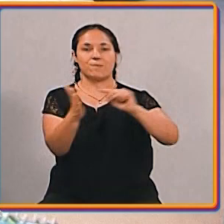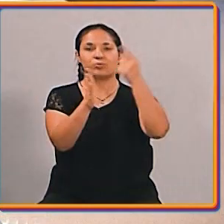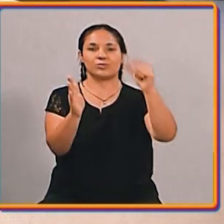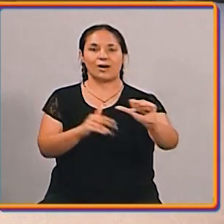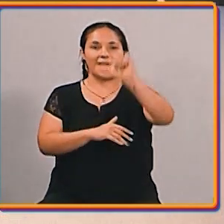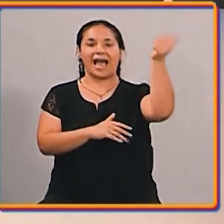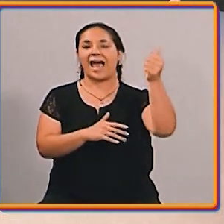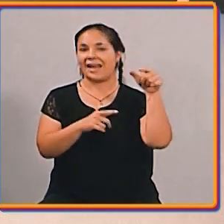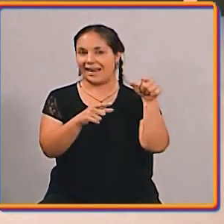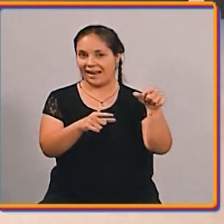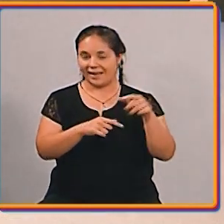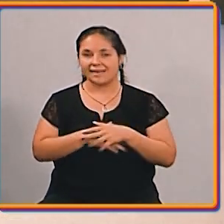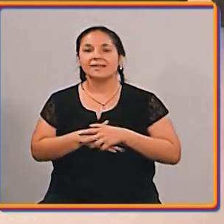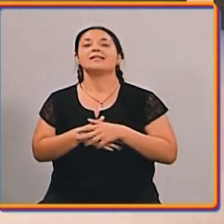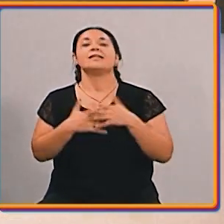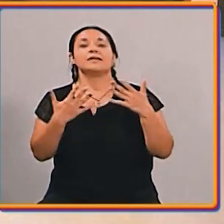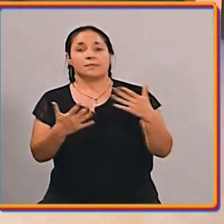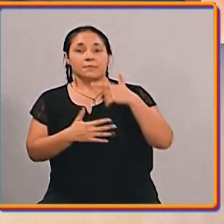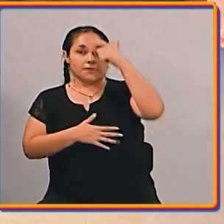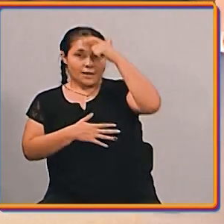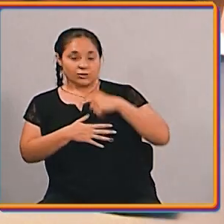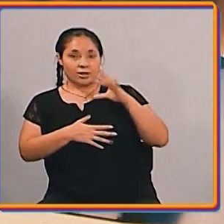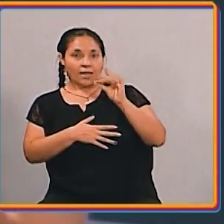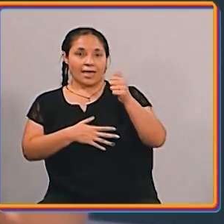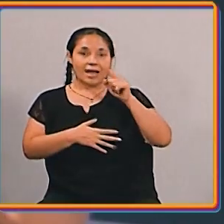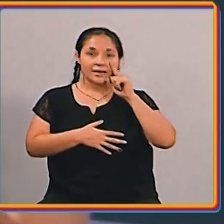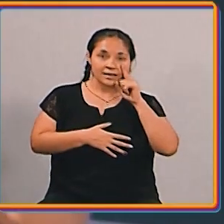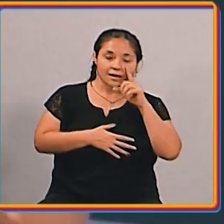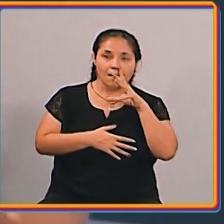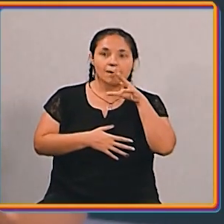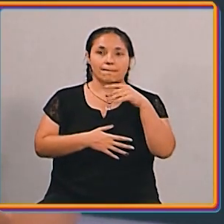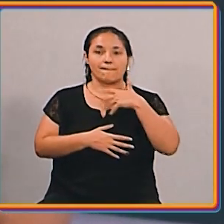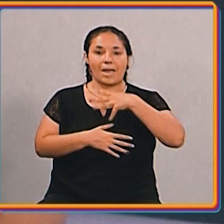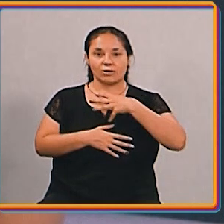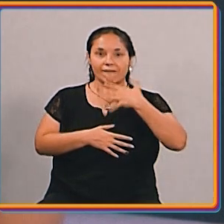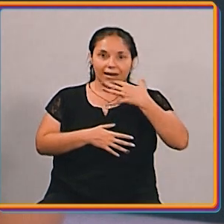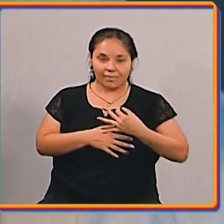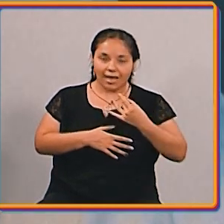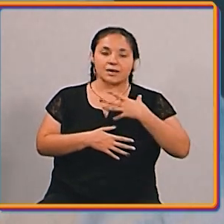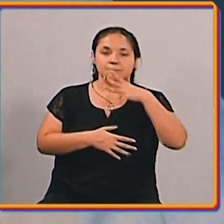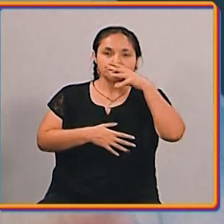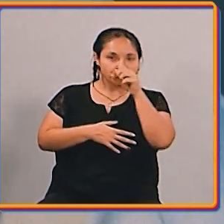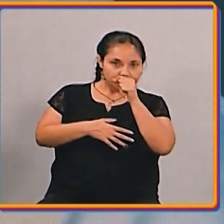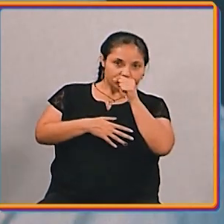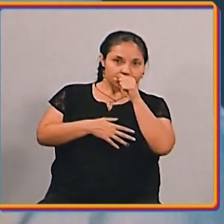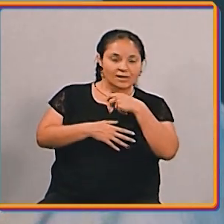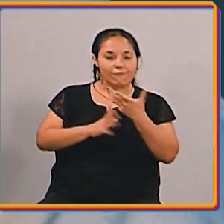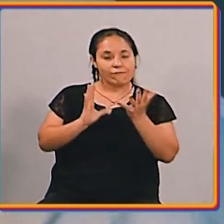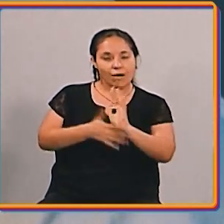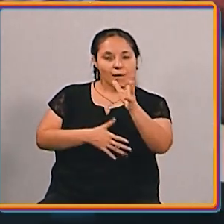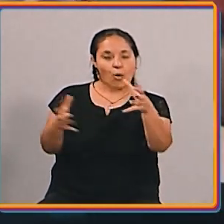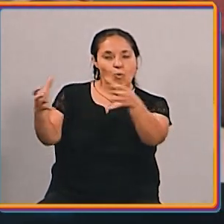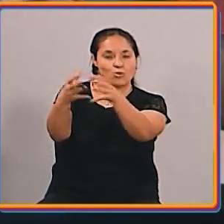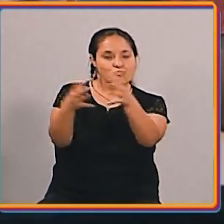Por eso es importante que quien represente a Dani mantenga en secreto su verdadera personalidad y trate sutilmente de confundir